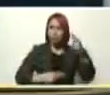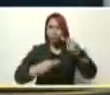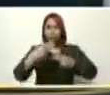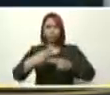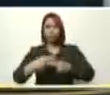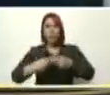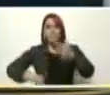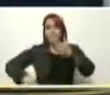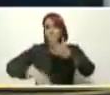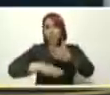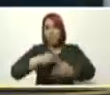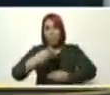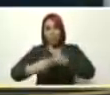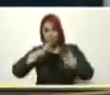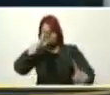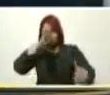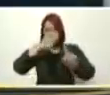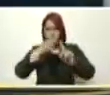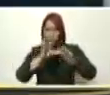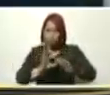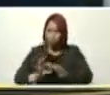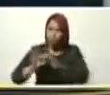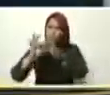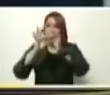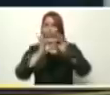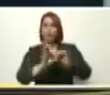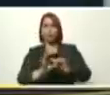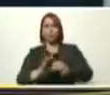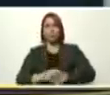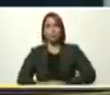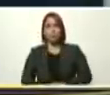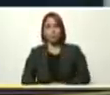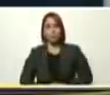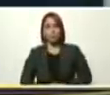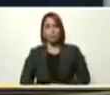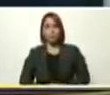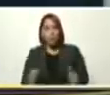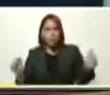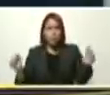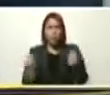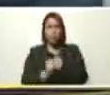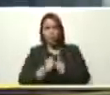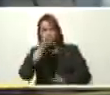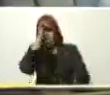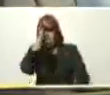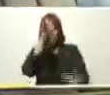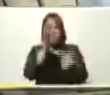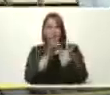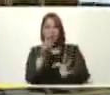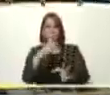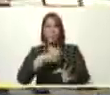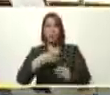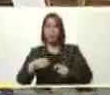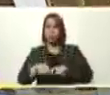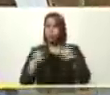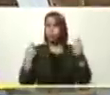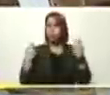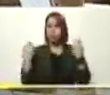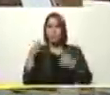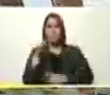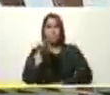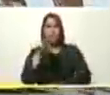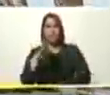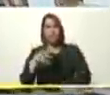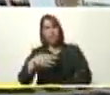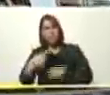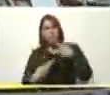lo vamos a hacer. Unidas, unidos, con la fe inquebrantable en la patria